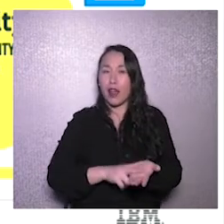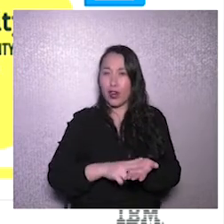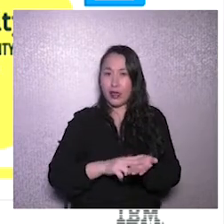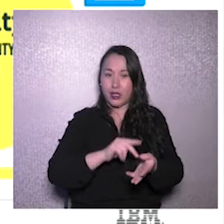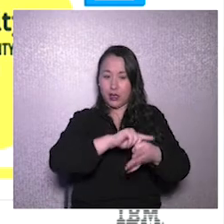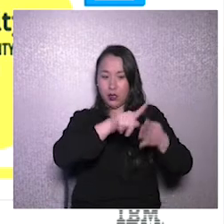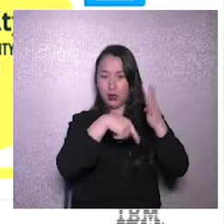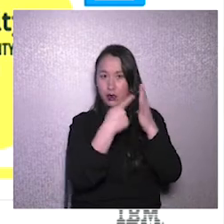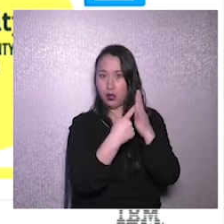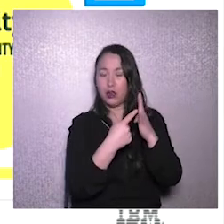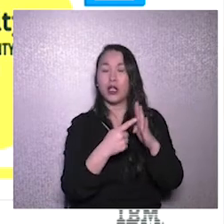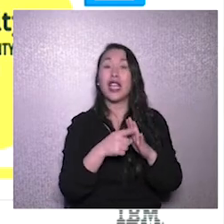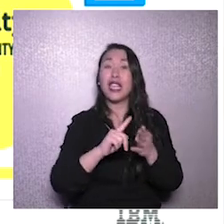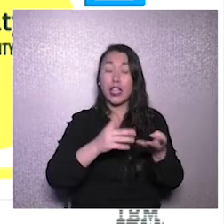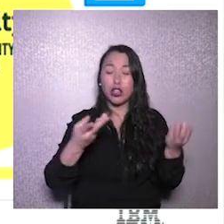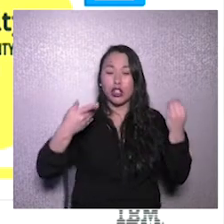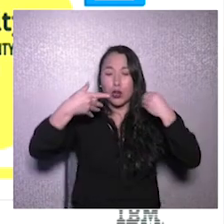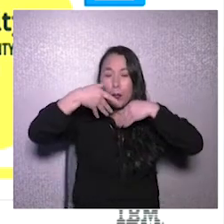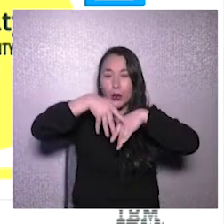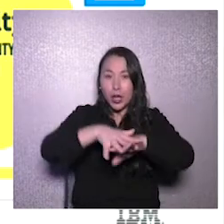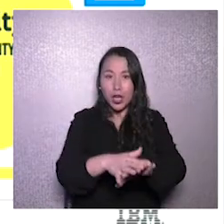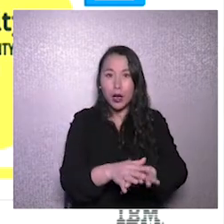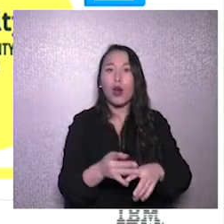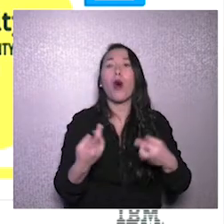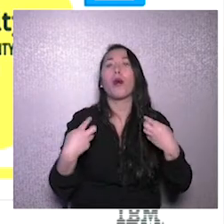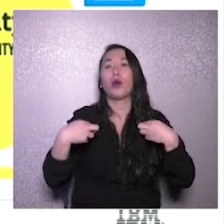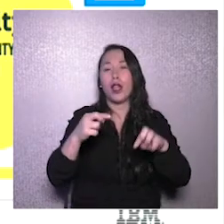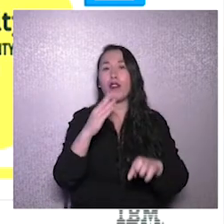cosas combinadas son las que ofrecen las oportunidades del Big Data.